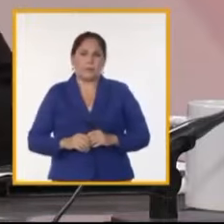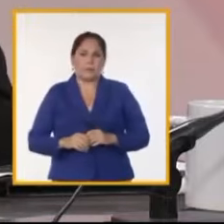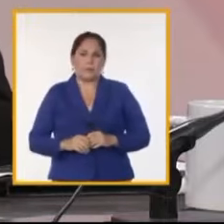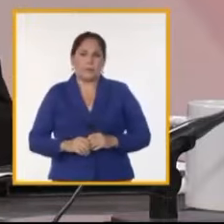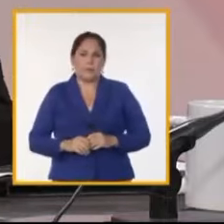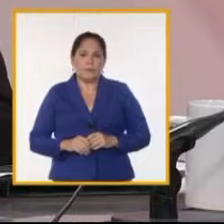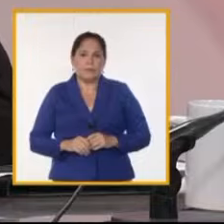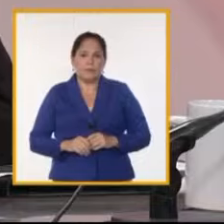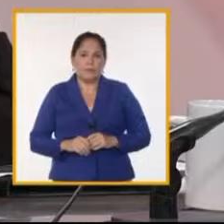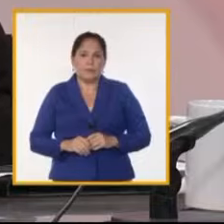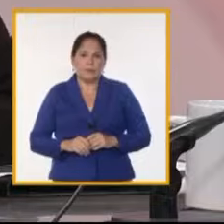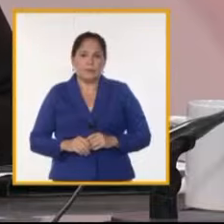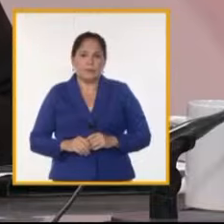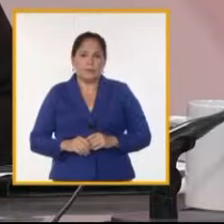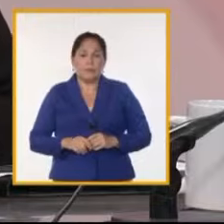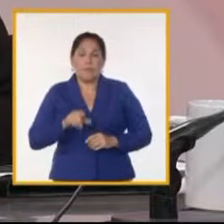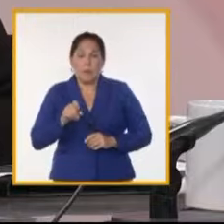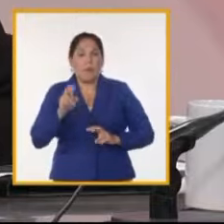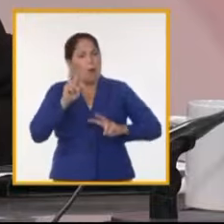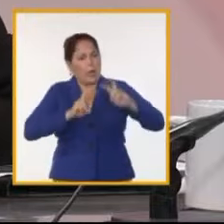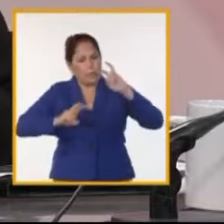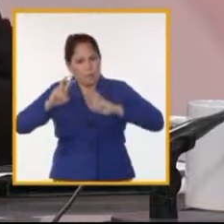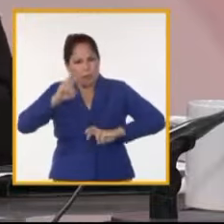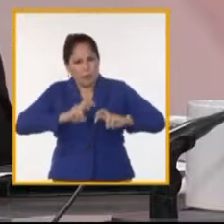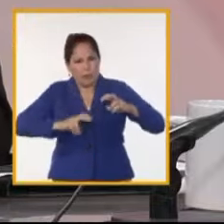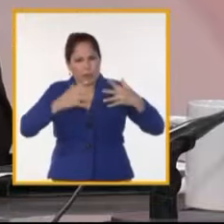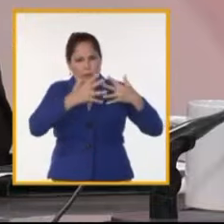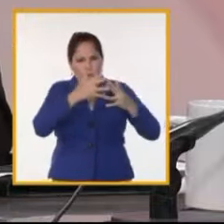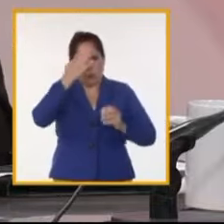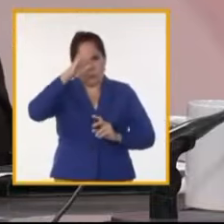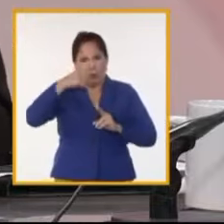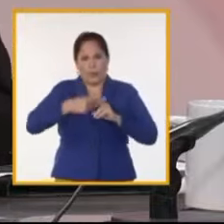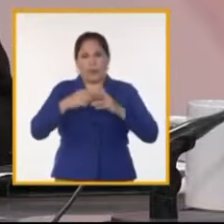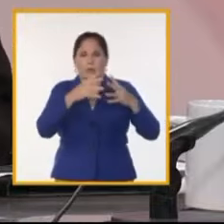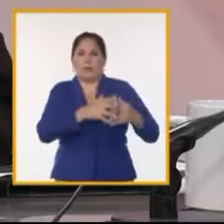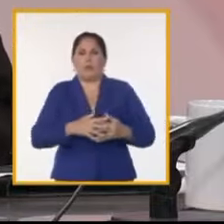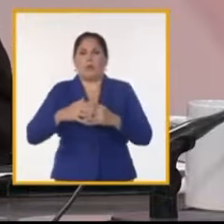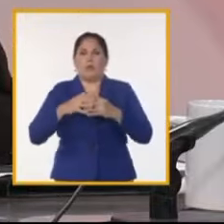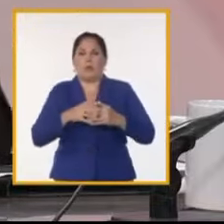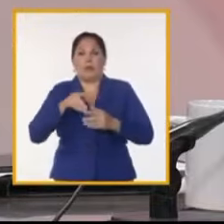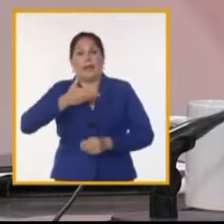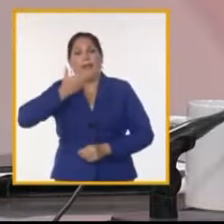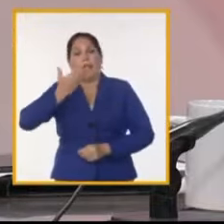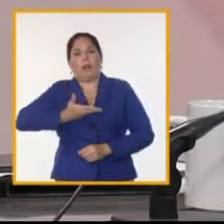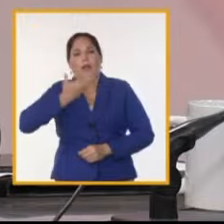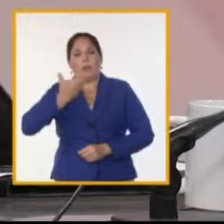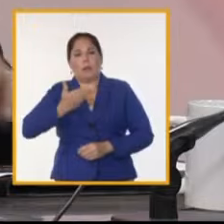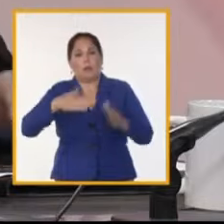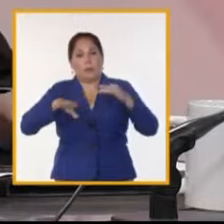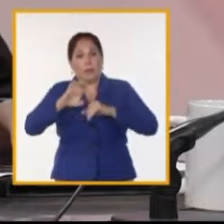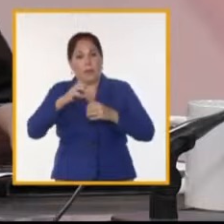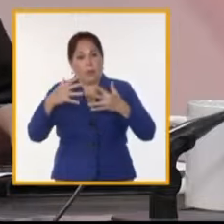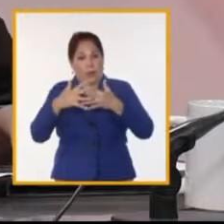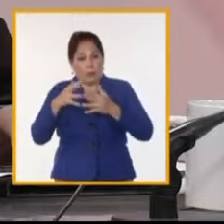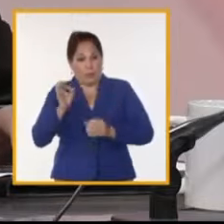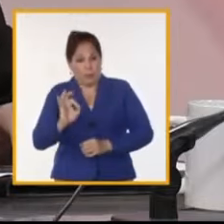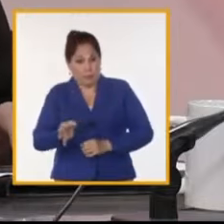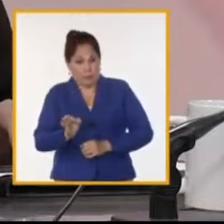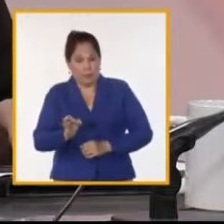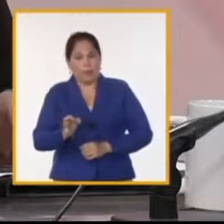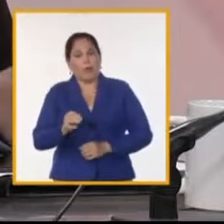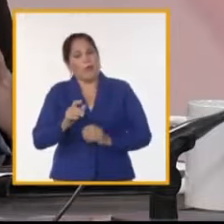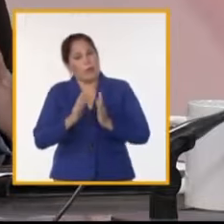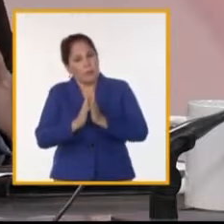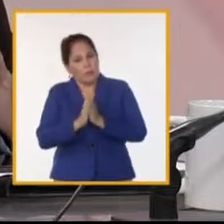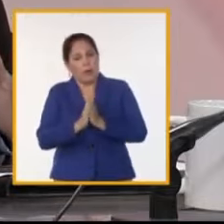haya por supuesto estudiado mucho las relaciones entre Cuba y Estados Unidos y ahí están las declaraciones de nuestra cancillería de nuestro presidente Llamando a